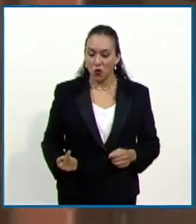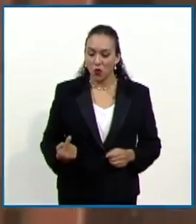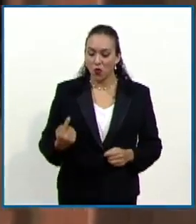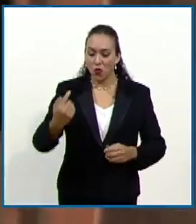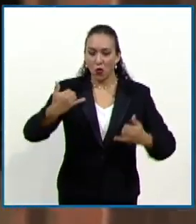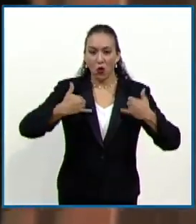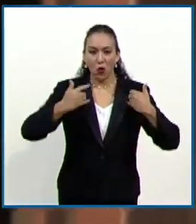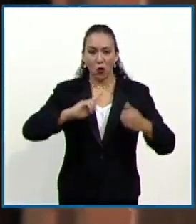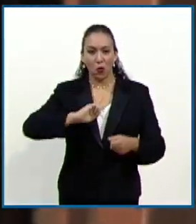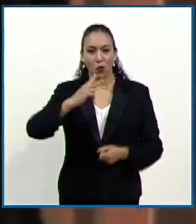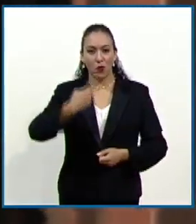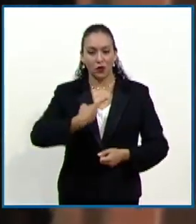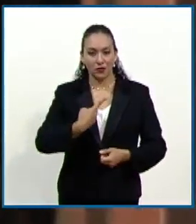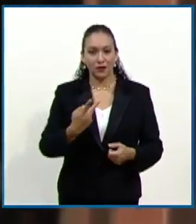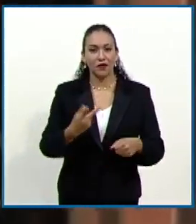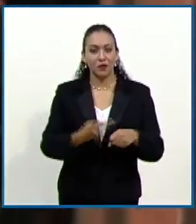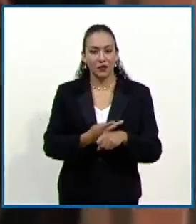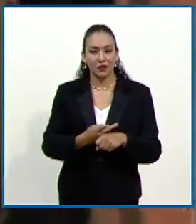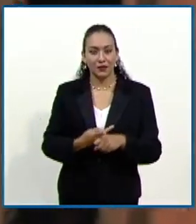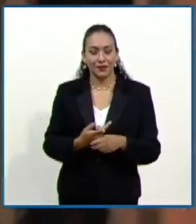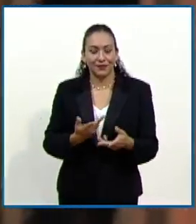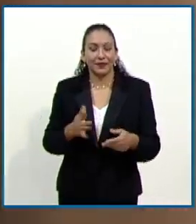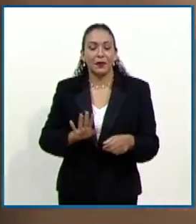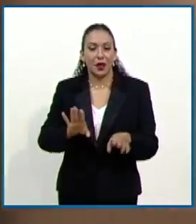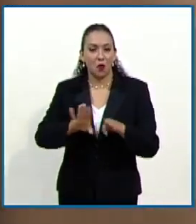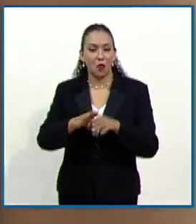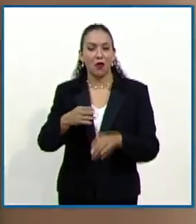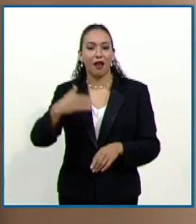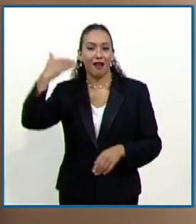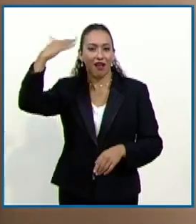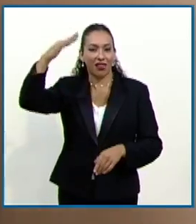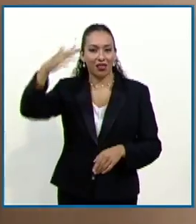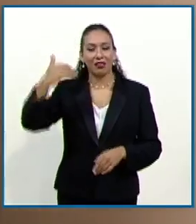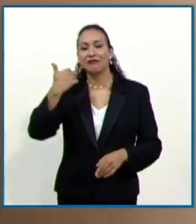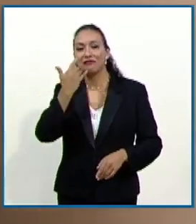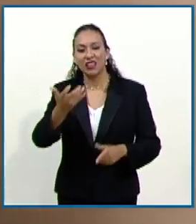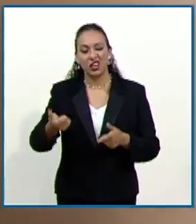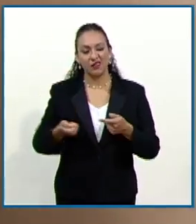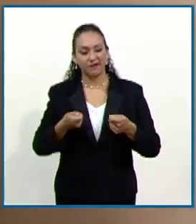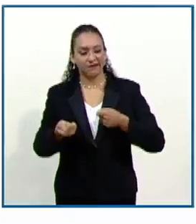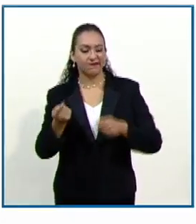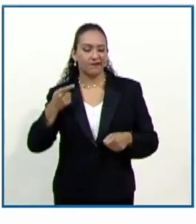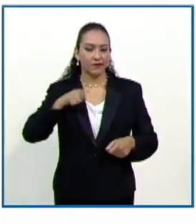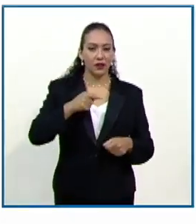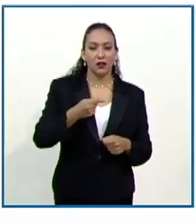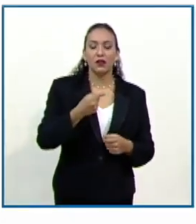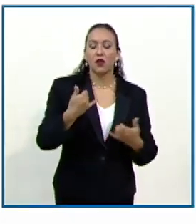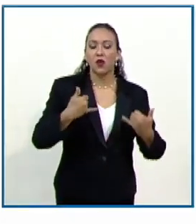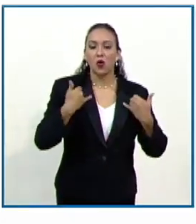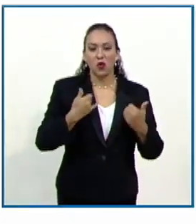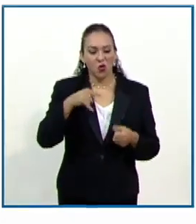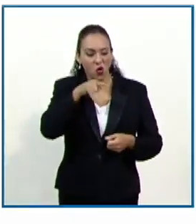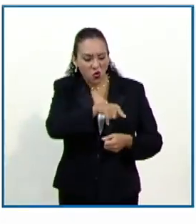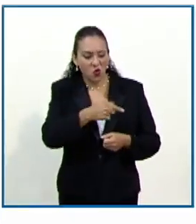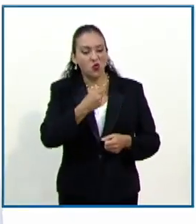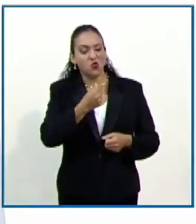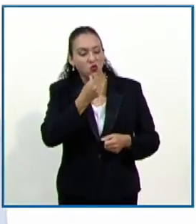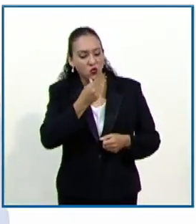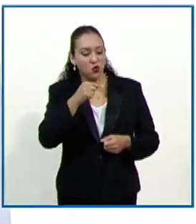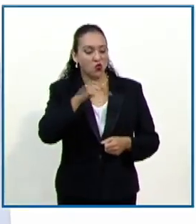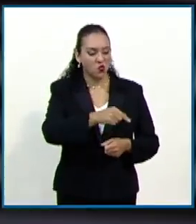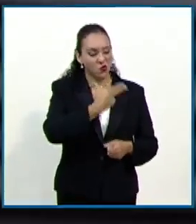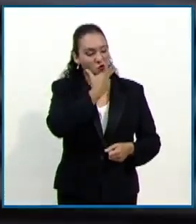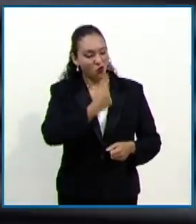a la adultecentrismo, que estima una falta de capacidad para identificar su propio género. Ante ello, y de acuerdo